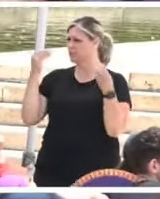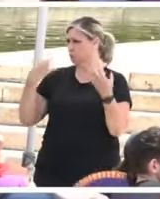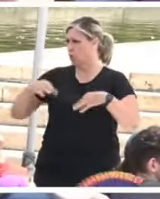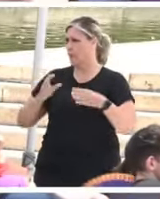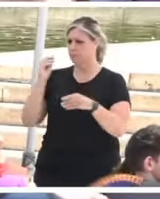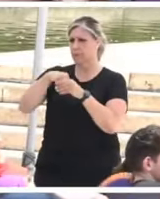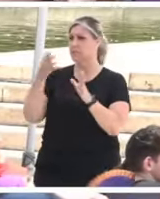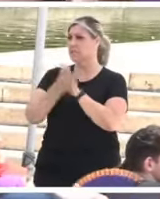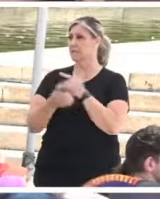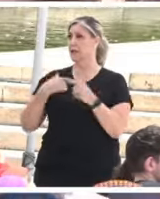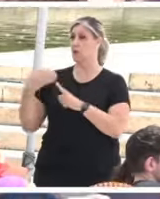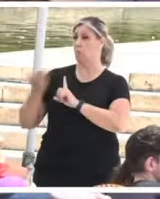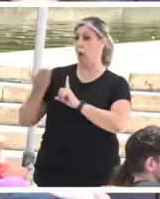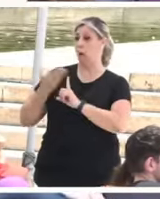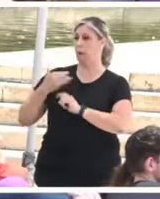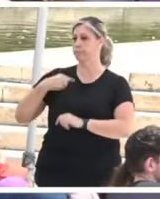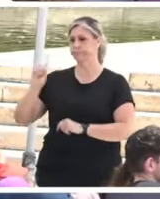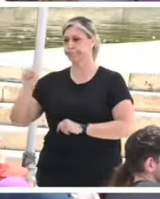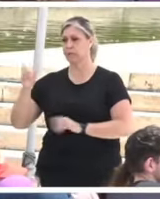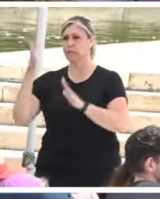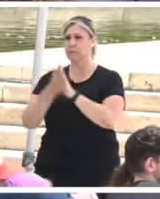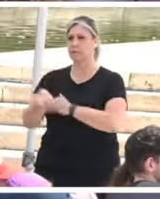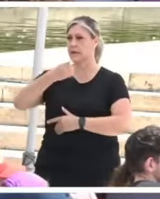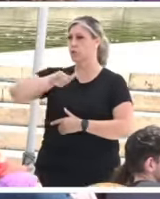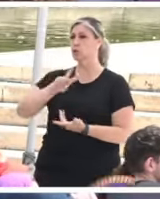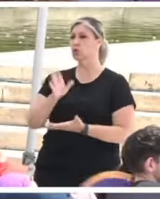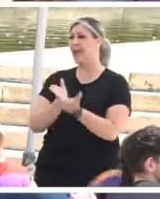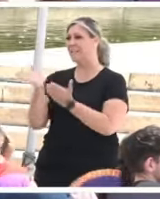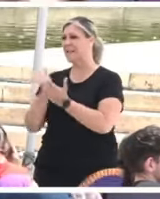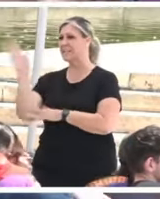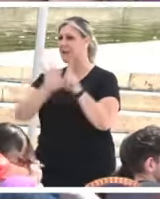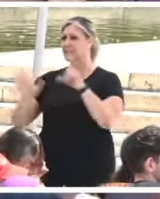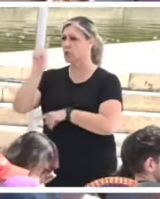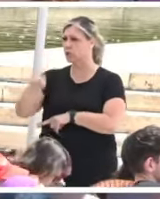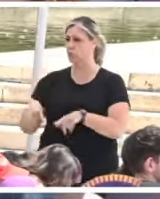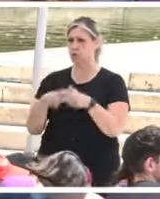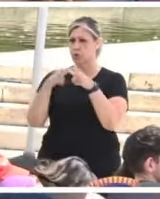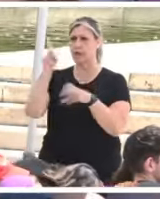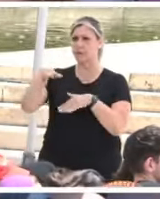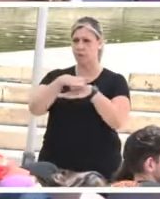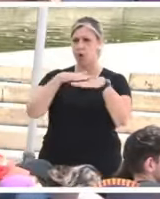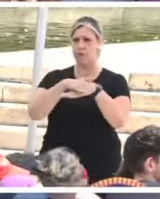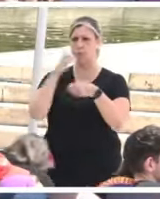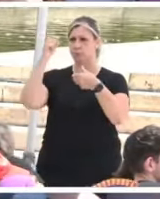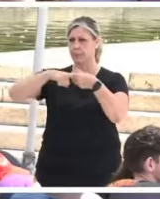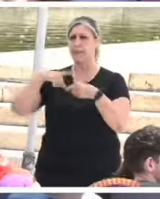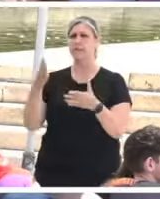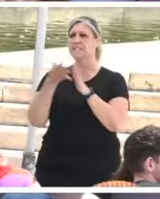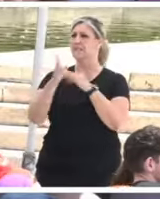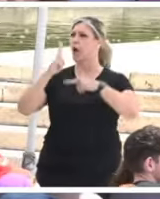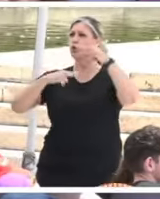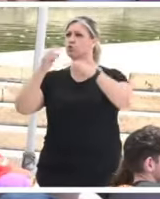otra mejilla. Es tener la consistencia de una alternativa de Estado, de sociedad y de gobierno. Es construir